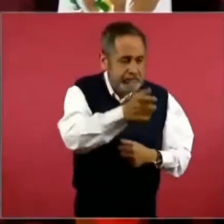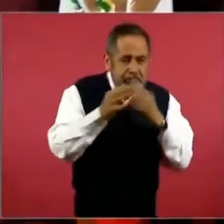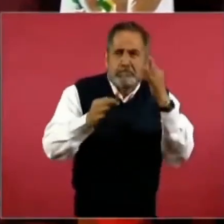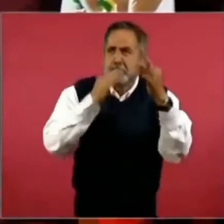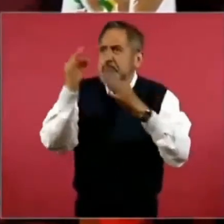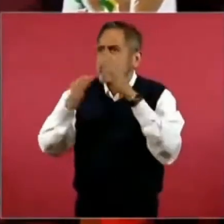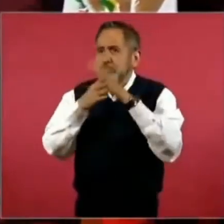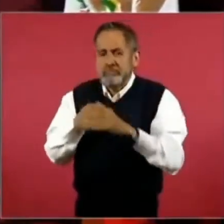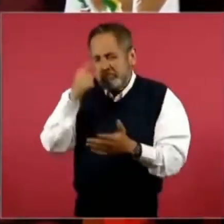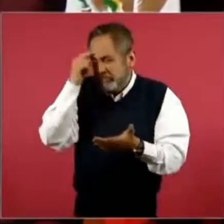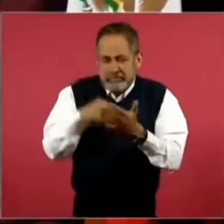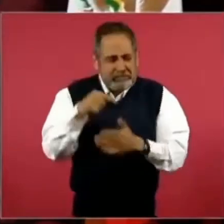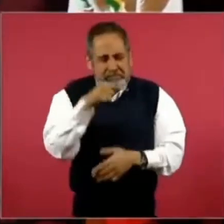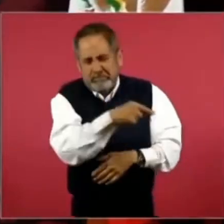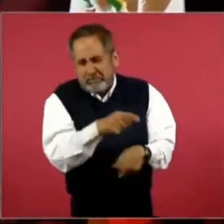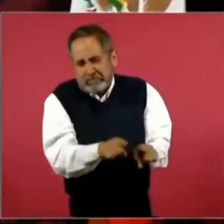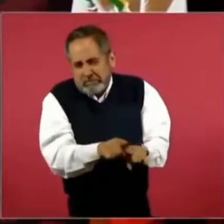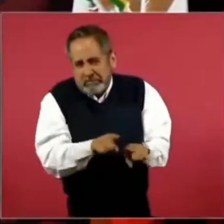todo